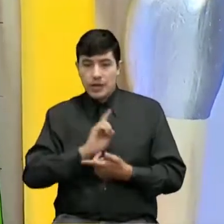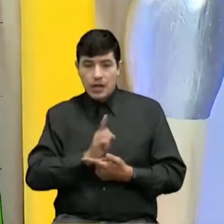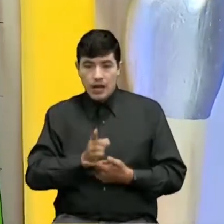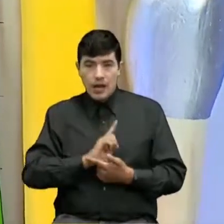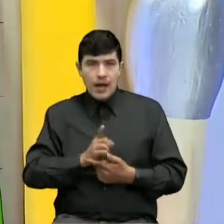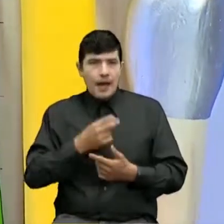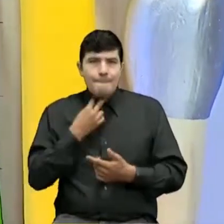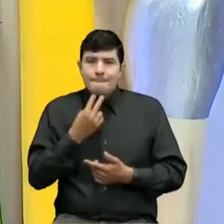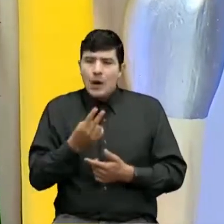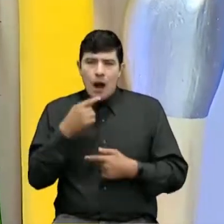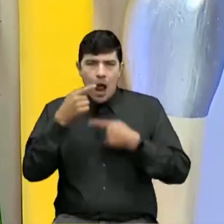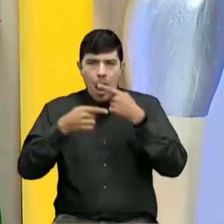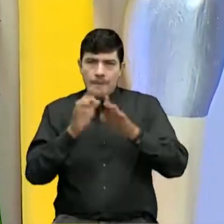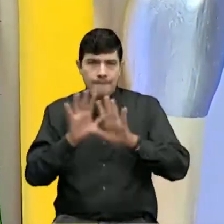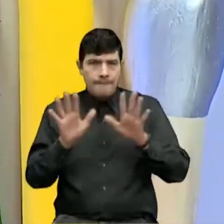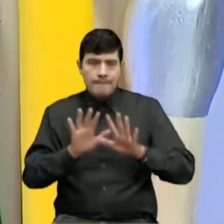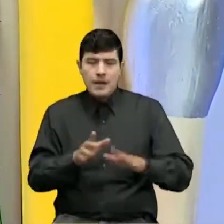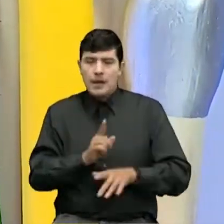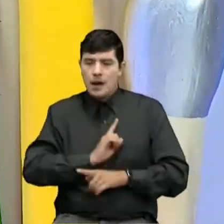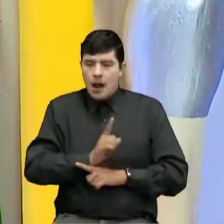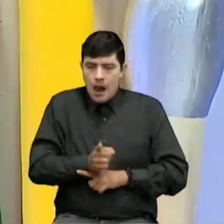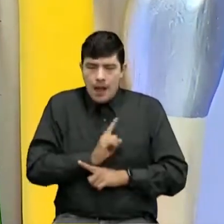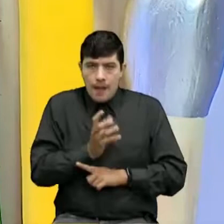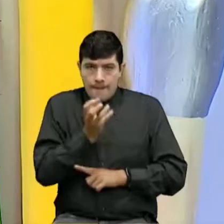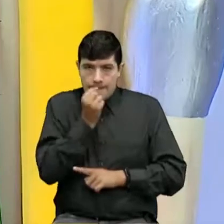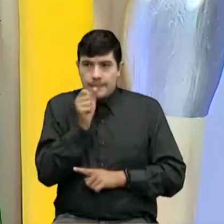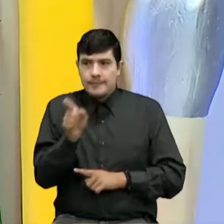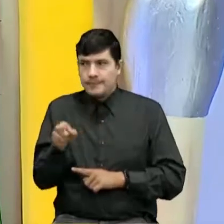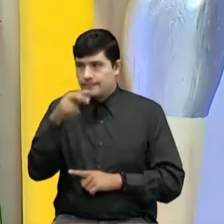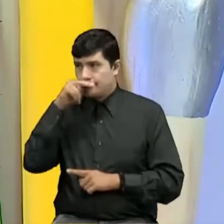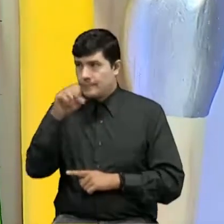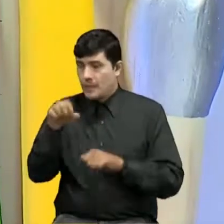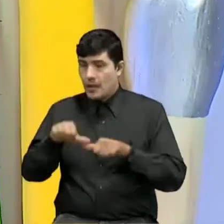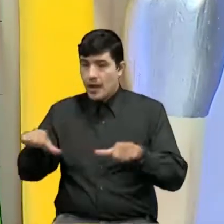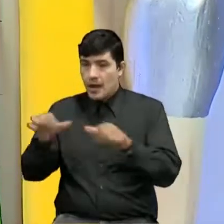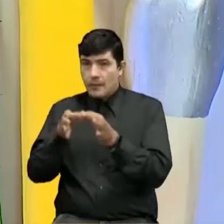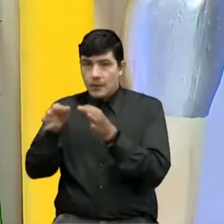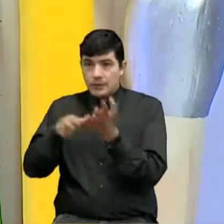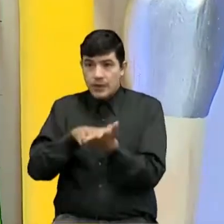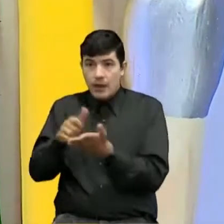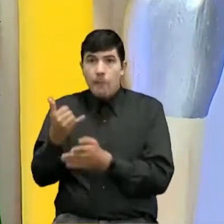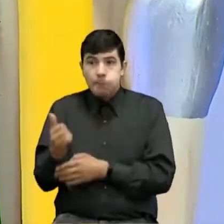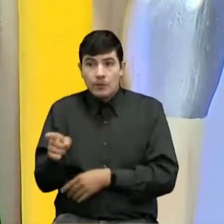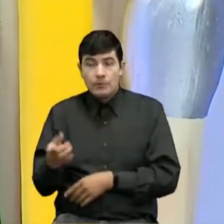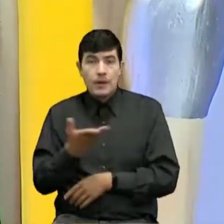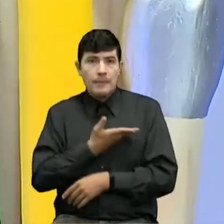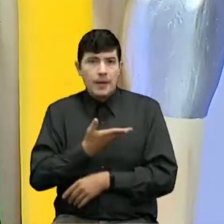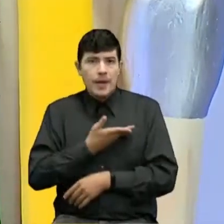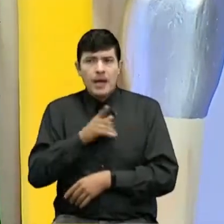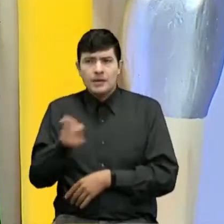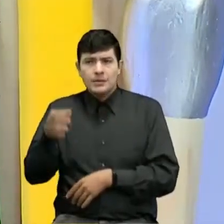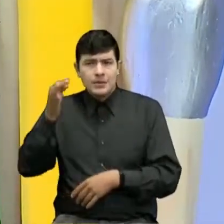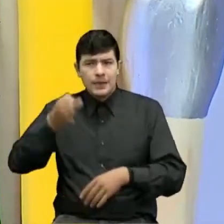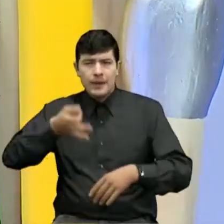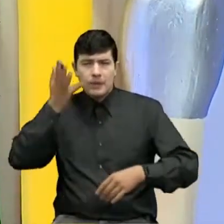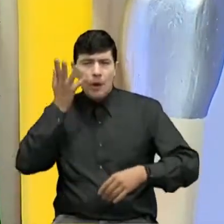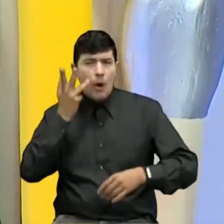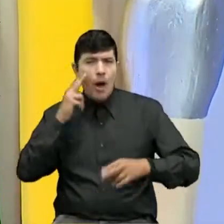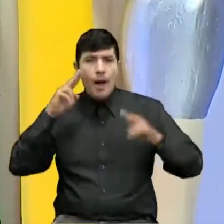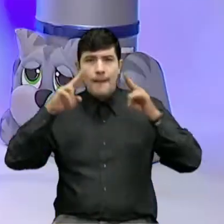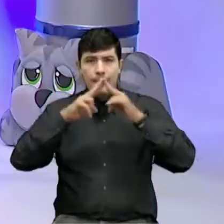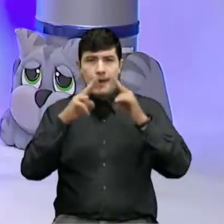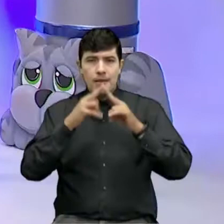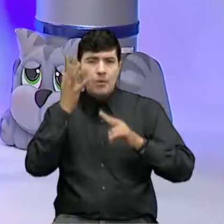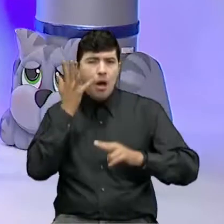de Girón, área metropolitana de Bucaramanga, y este chiquillo es fiel televidente,